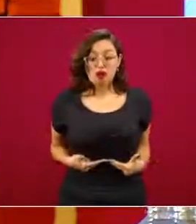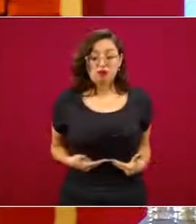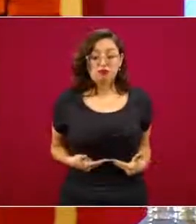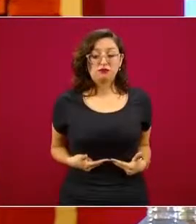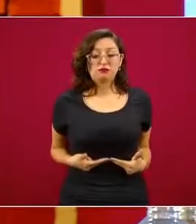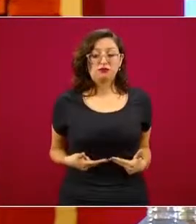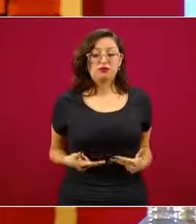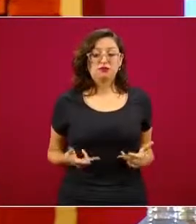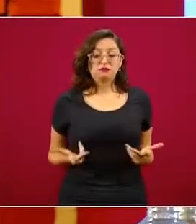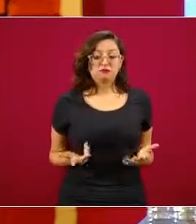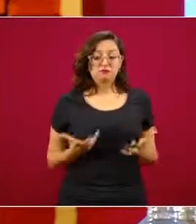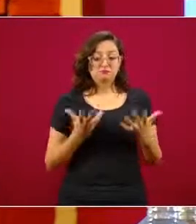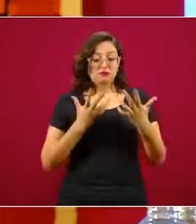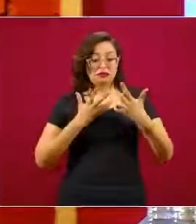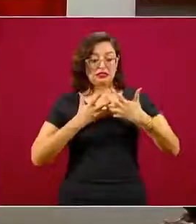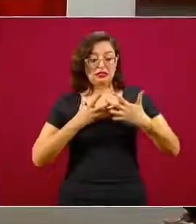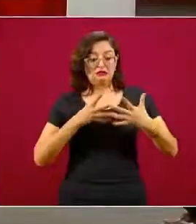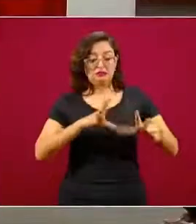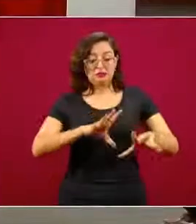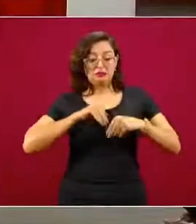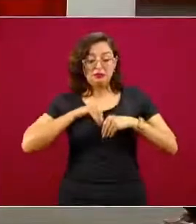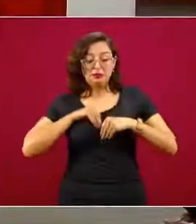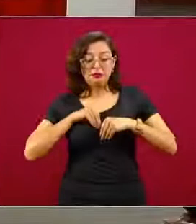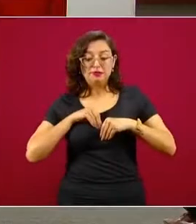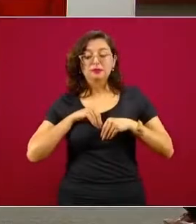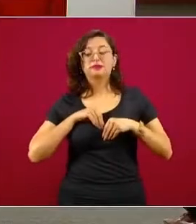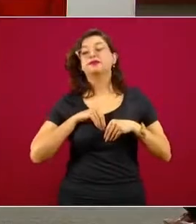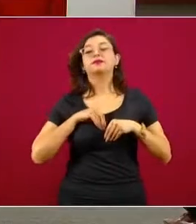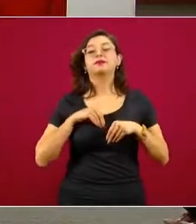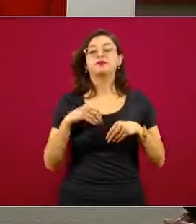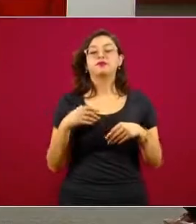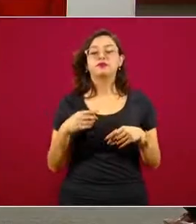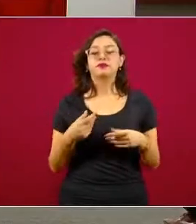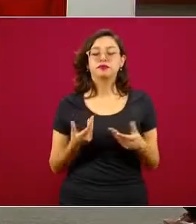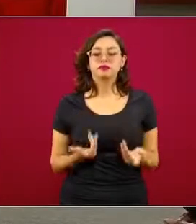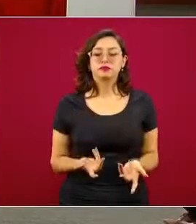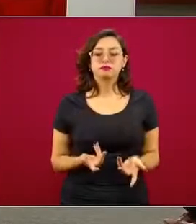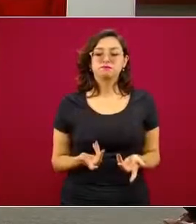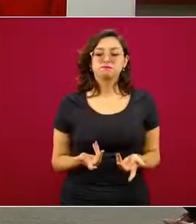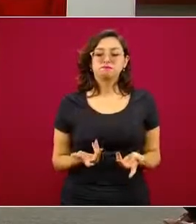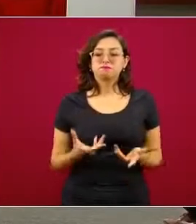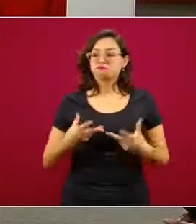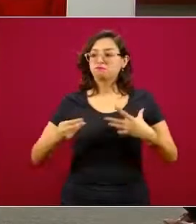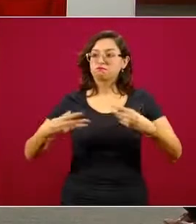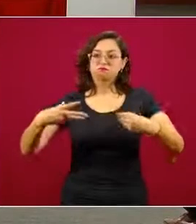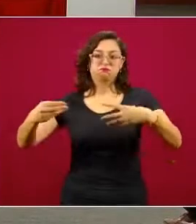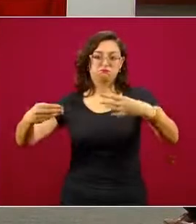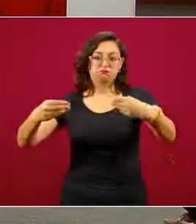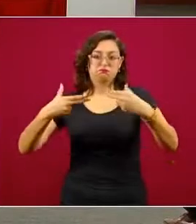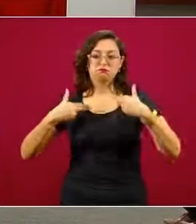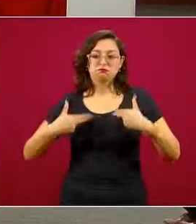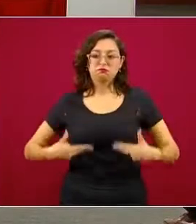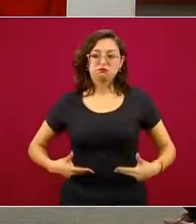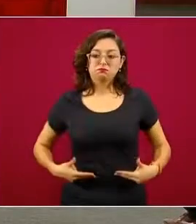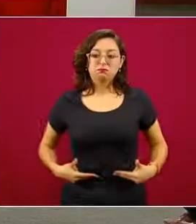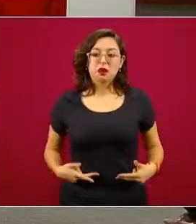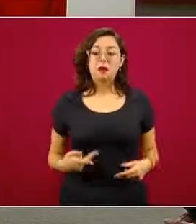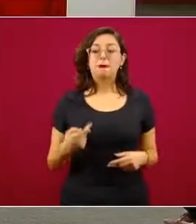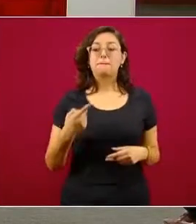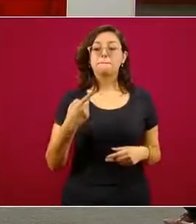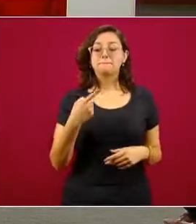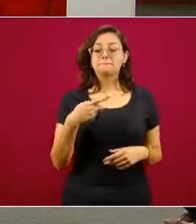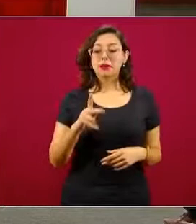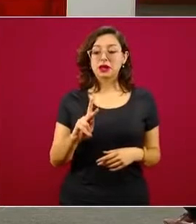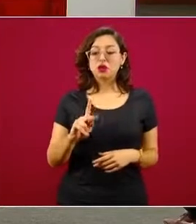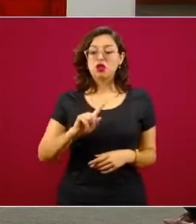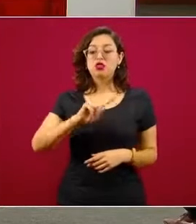confirió adaptabilidad hacia los humanos, pasó a ser una enfermedad humana. Pero después